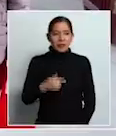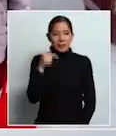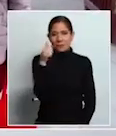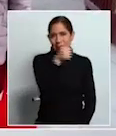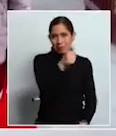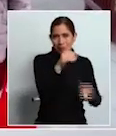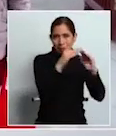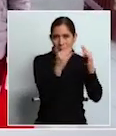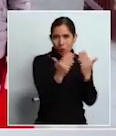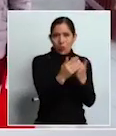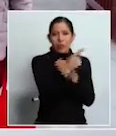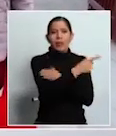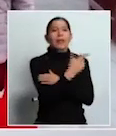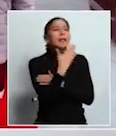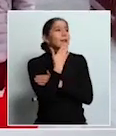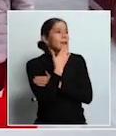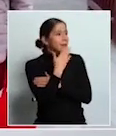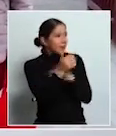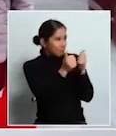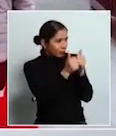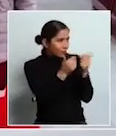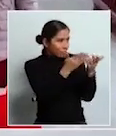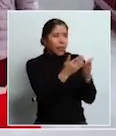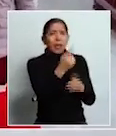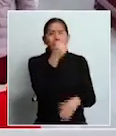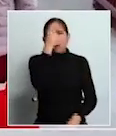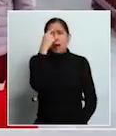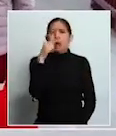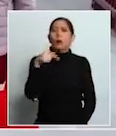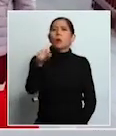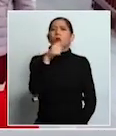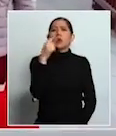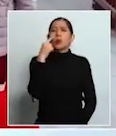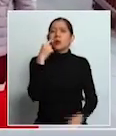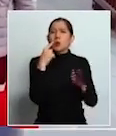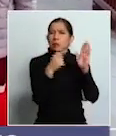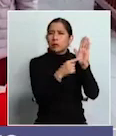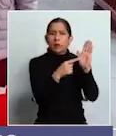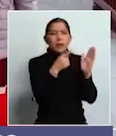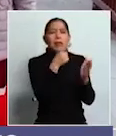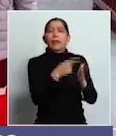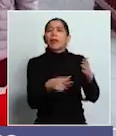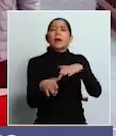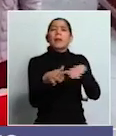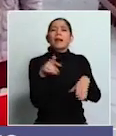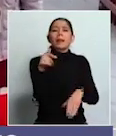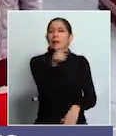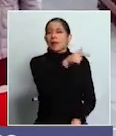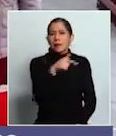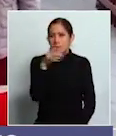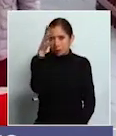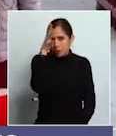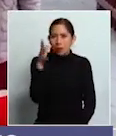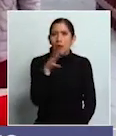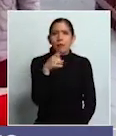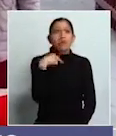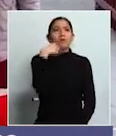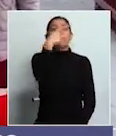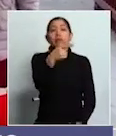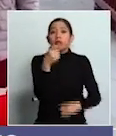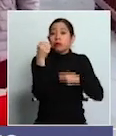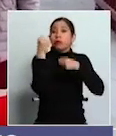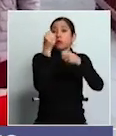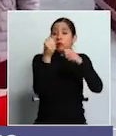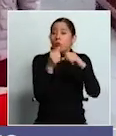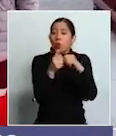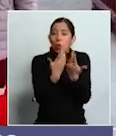muy gentilmente nos está acompañando para conocer incluso cuáles serán estas medidas de presión que se estarán asumiendo en caso